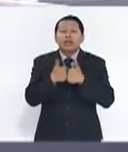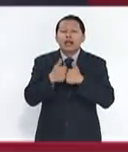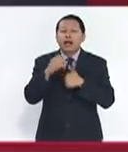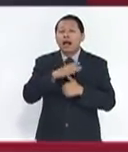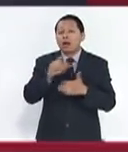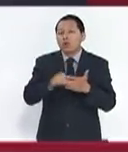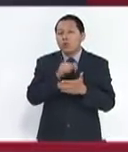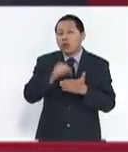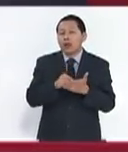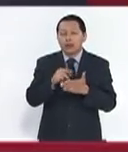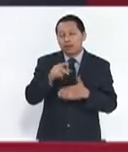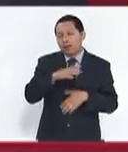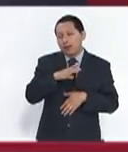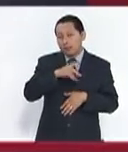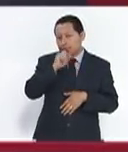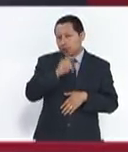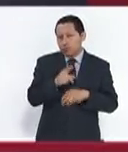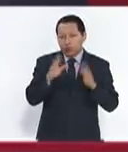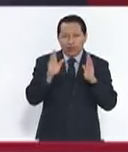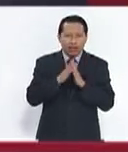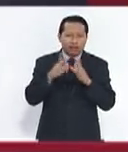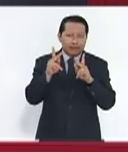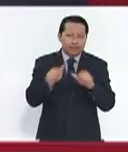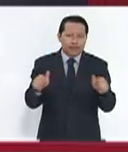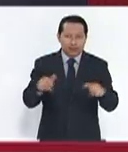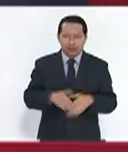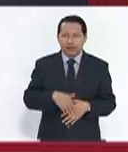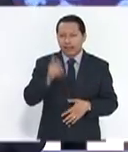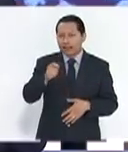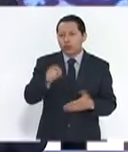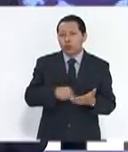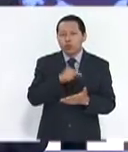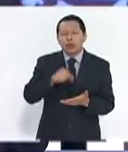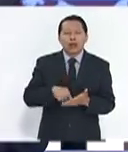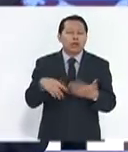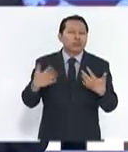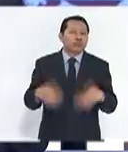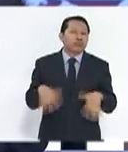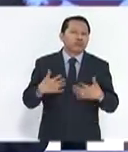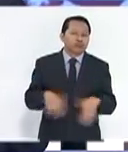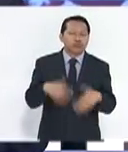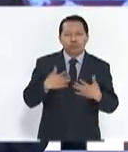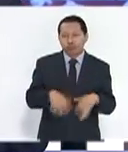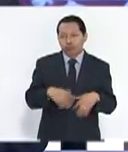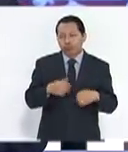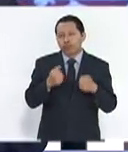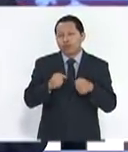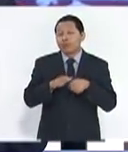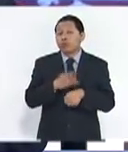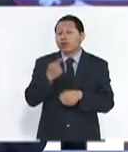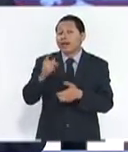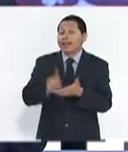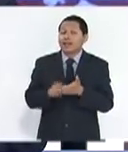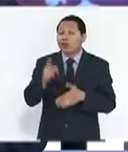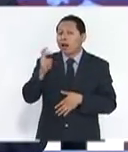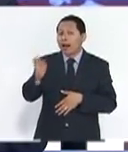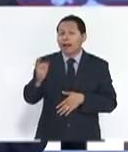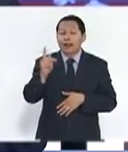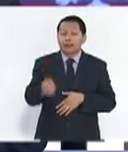zona de Panmunjom, en la Casa de Paz, un lugar muy simbólico porque pues ahí fue